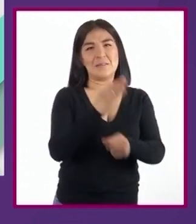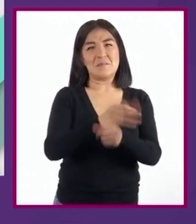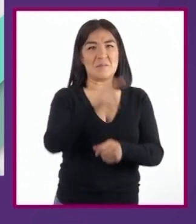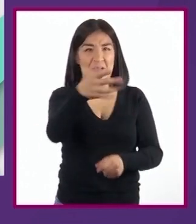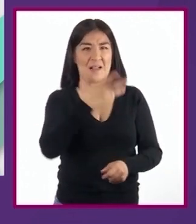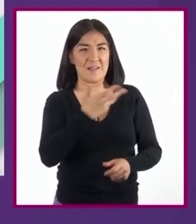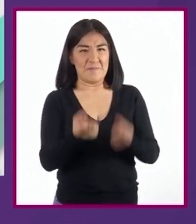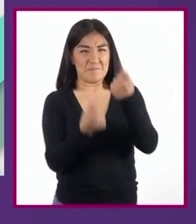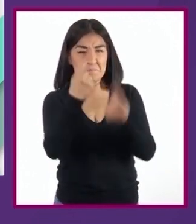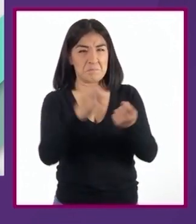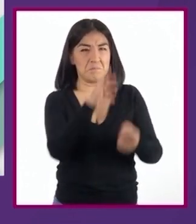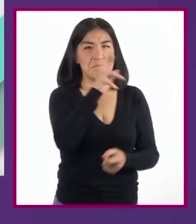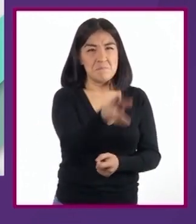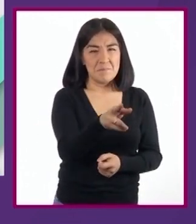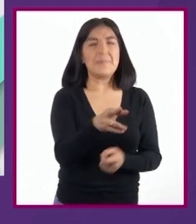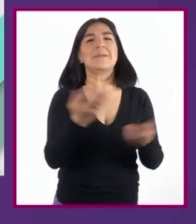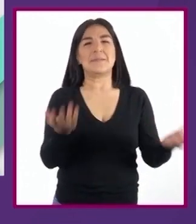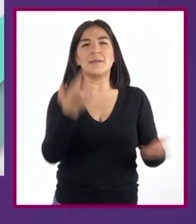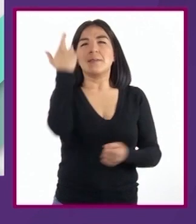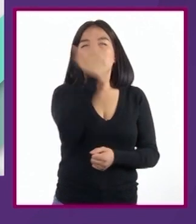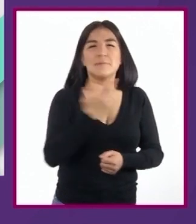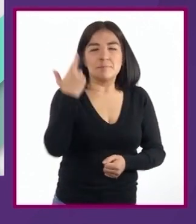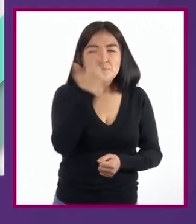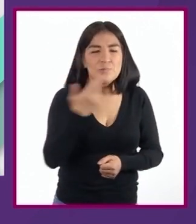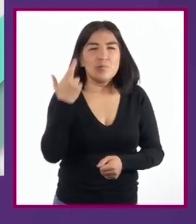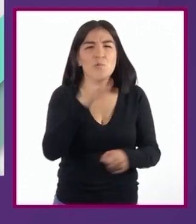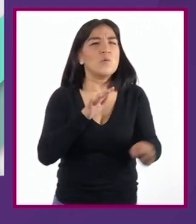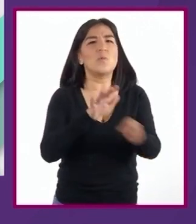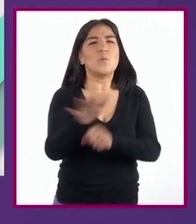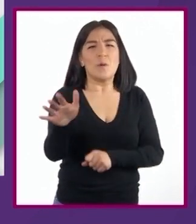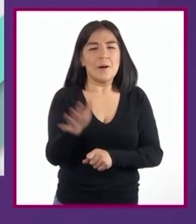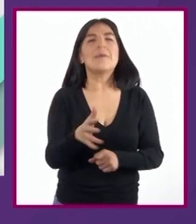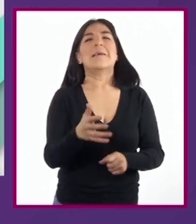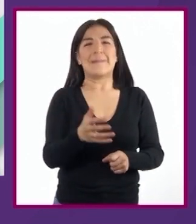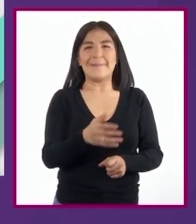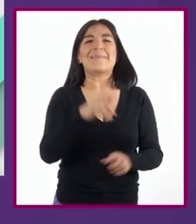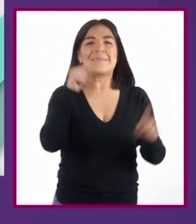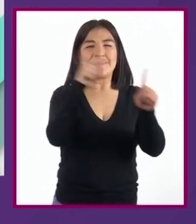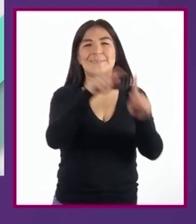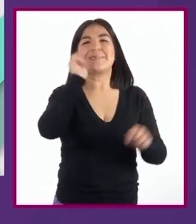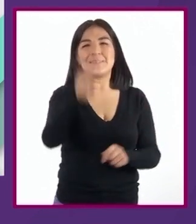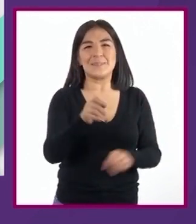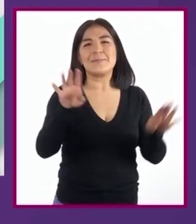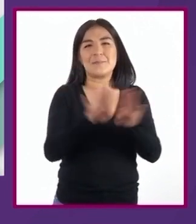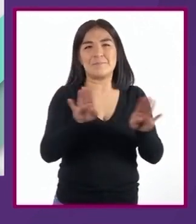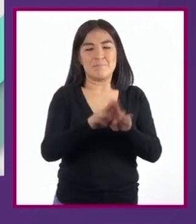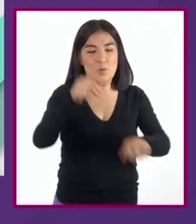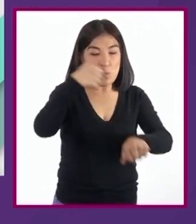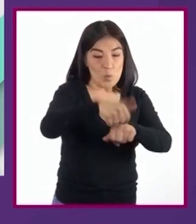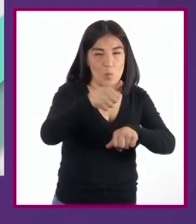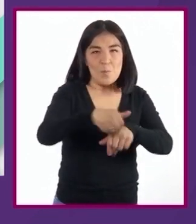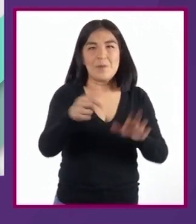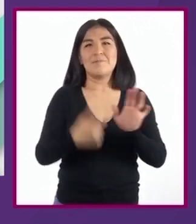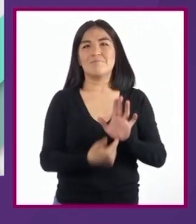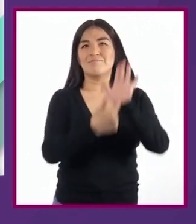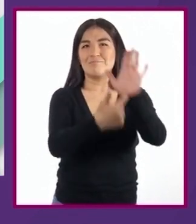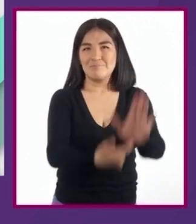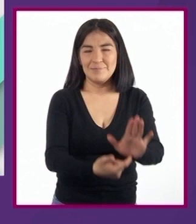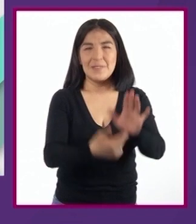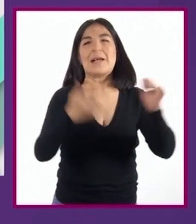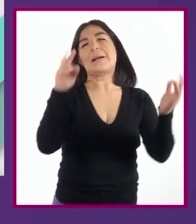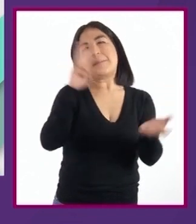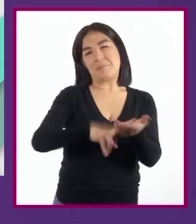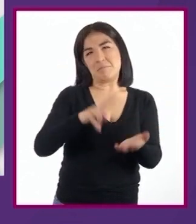respuestas? Analizando los resultados, observamos que son expresiones numéricas,